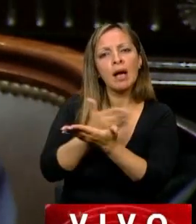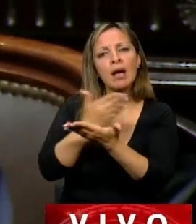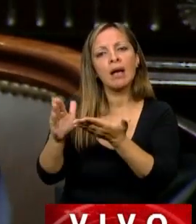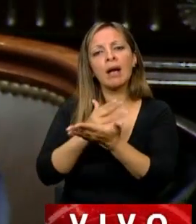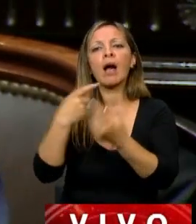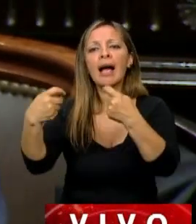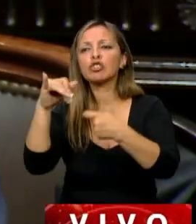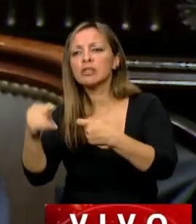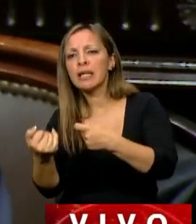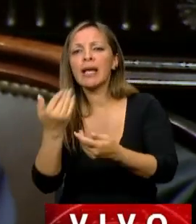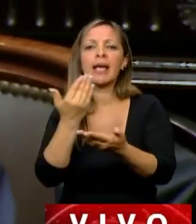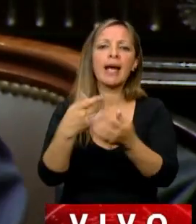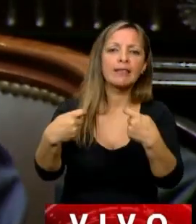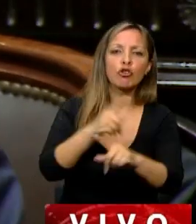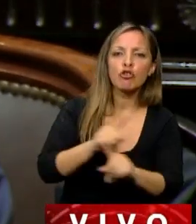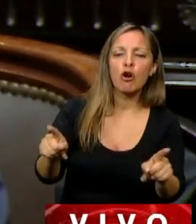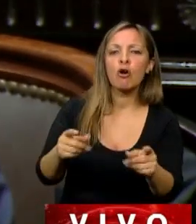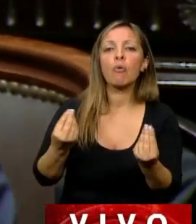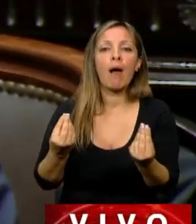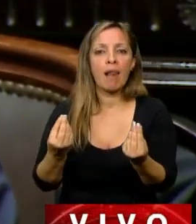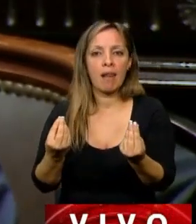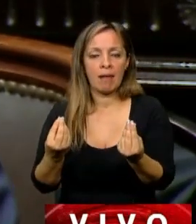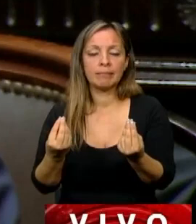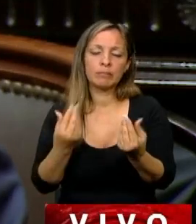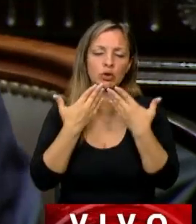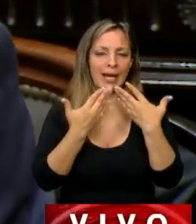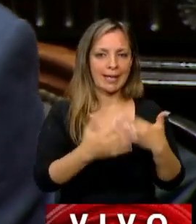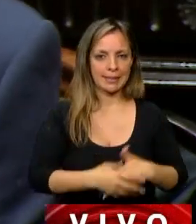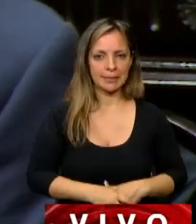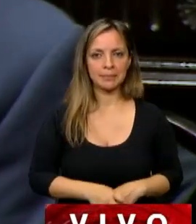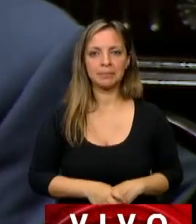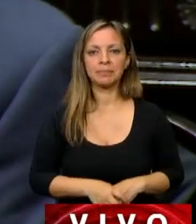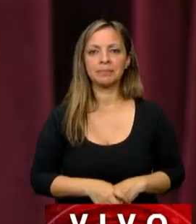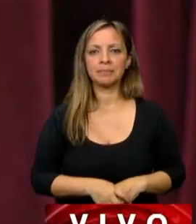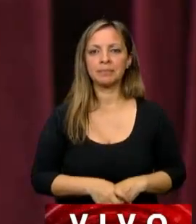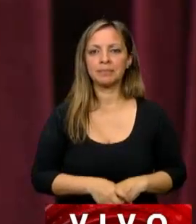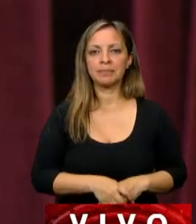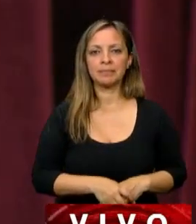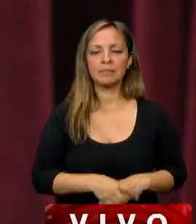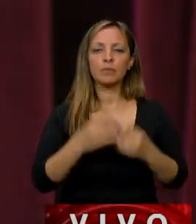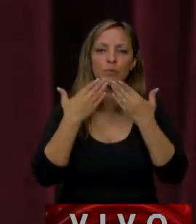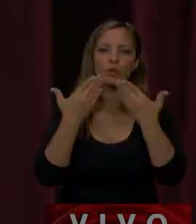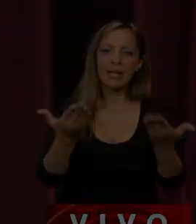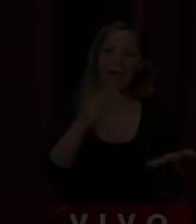indispensables, qué gastos se pueden cortar porque están vinculados con privilegios. Muchas gracias, presidente. Muchas gracias, diputado Frigerio.